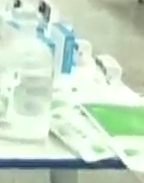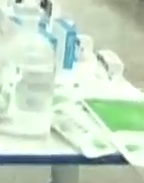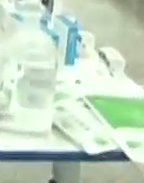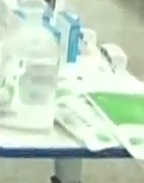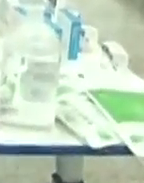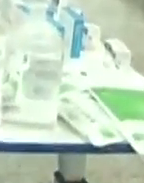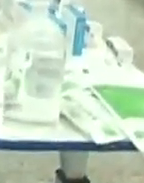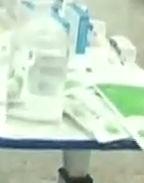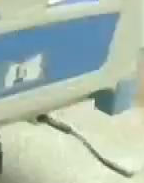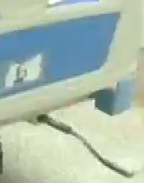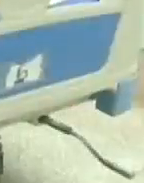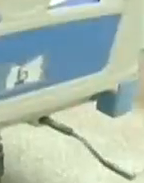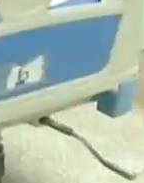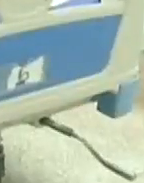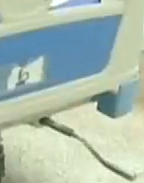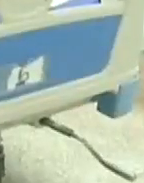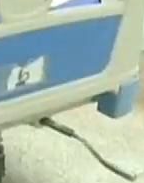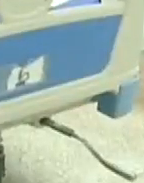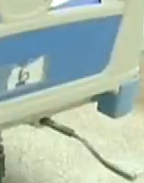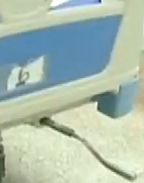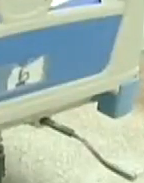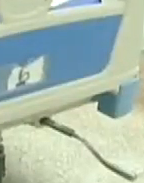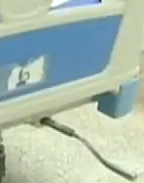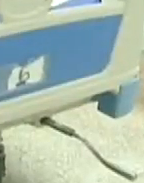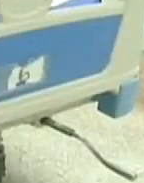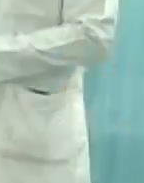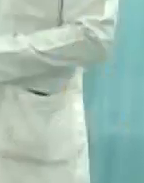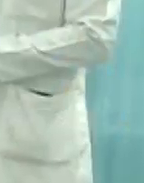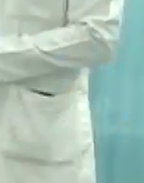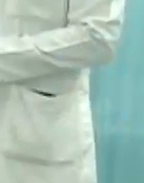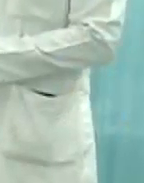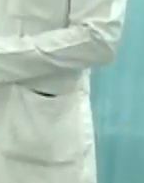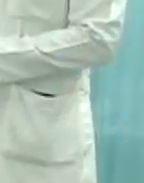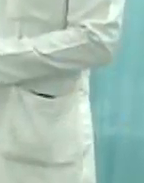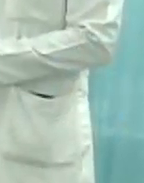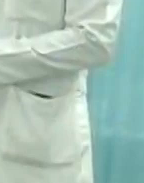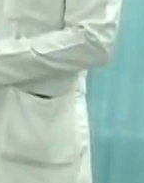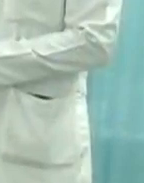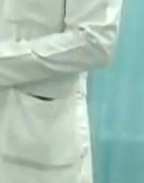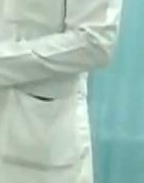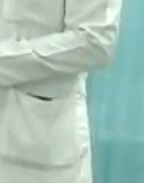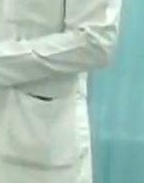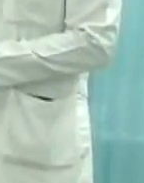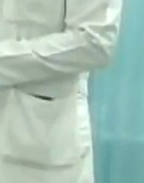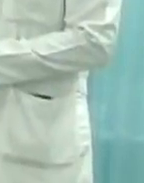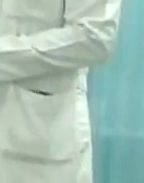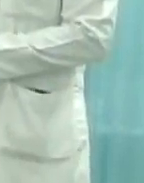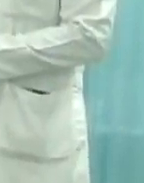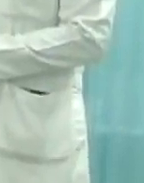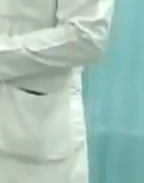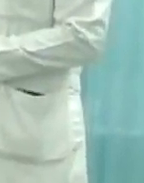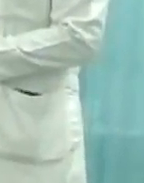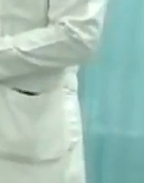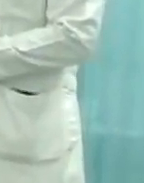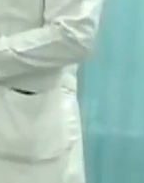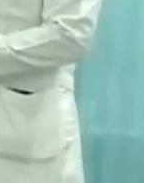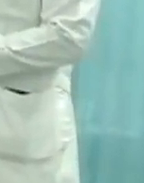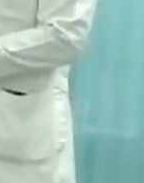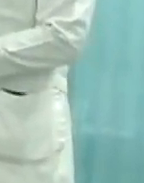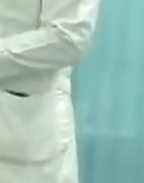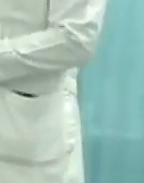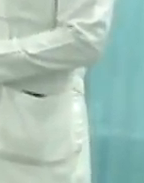el conocimiento de ustedes es vital para el pueblo, para la gente. Ustedes tienen en sus manos el poder del